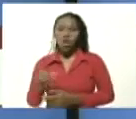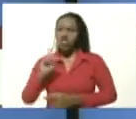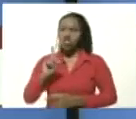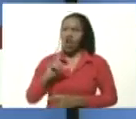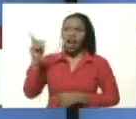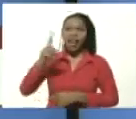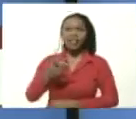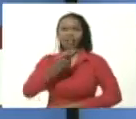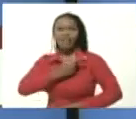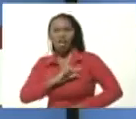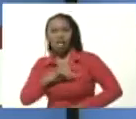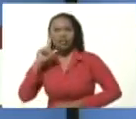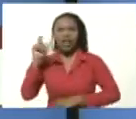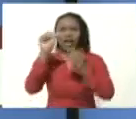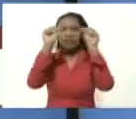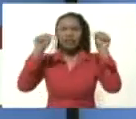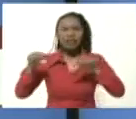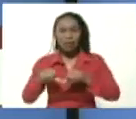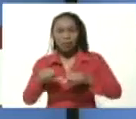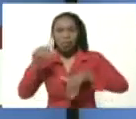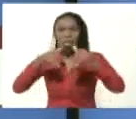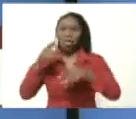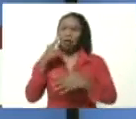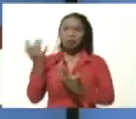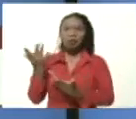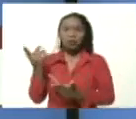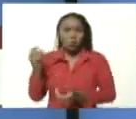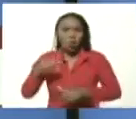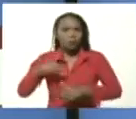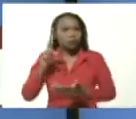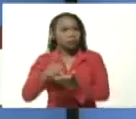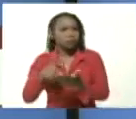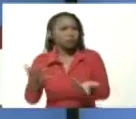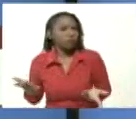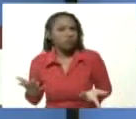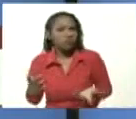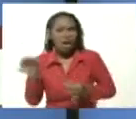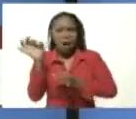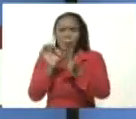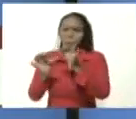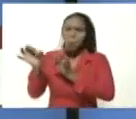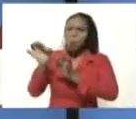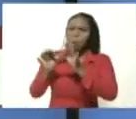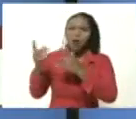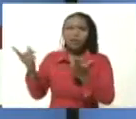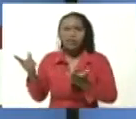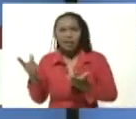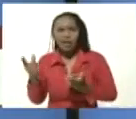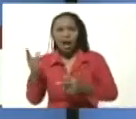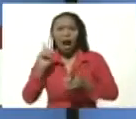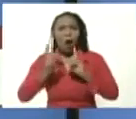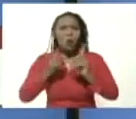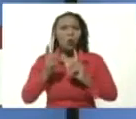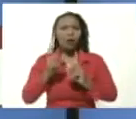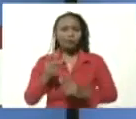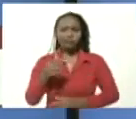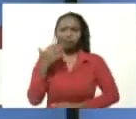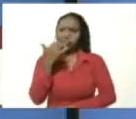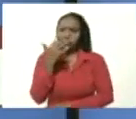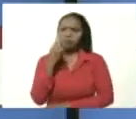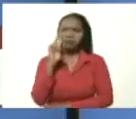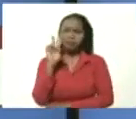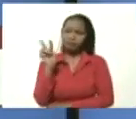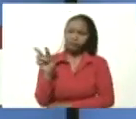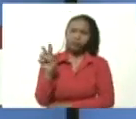ese sistema electoral no sirve, hoy son candidatos. Entonces tú le preguntas y las explicaciones son muy cómicas. Son